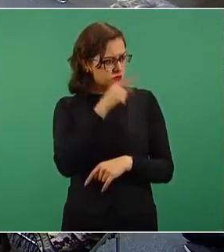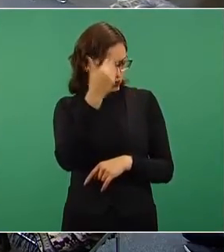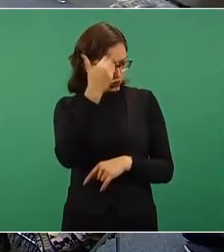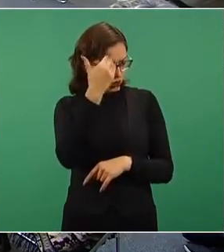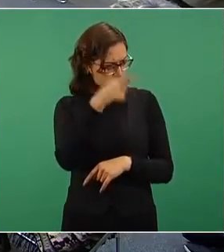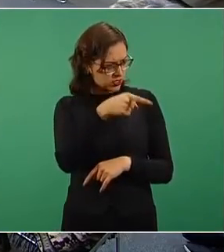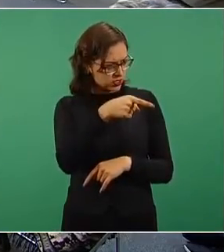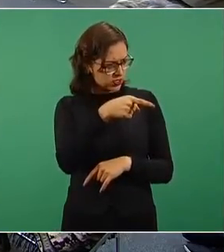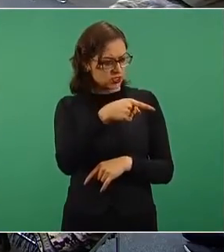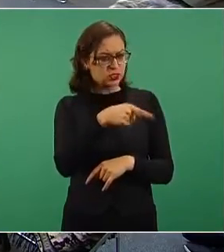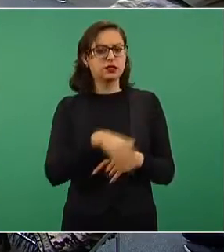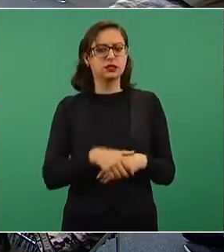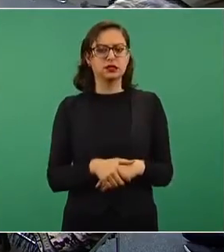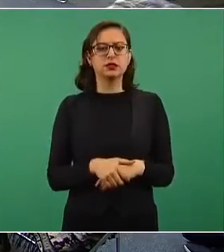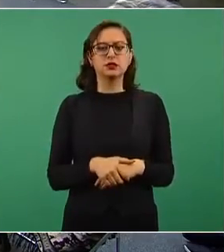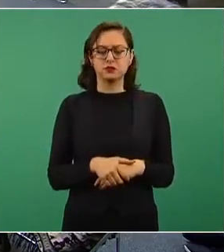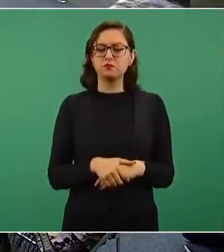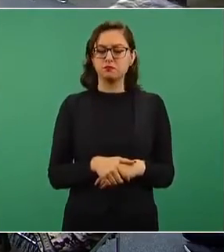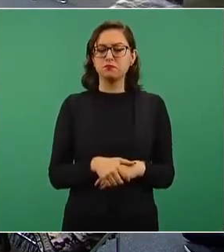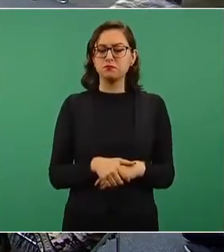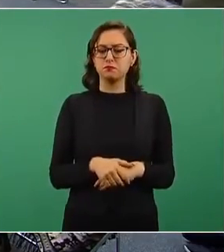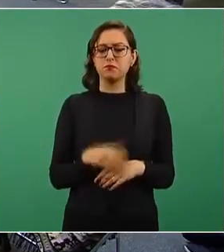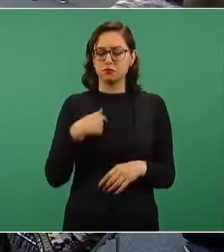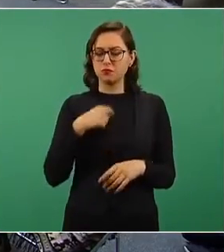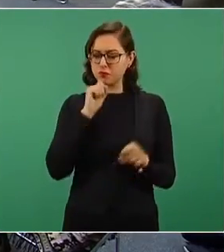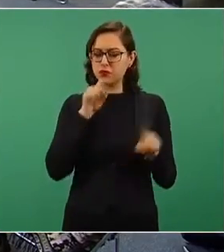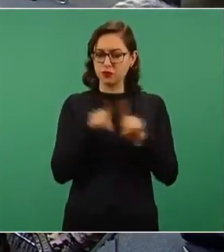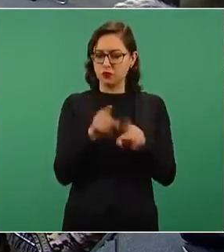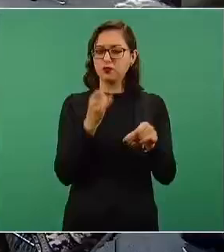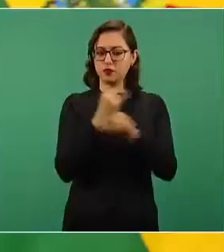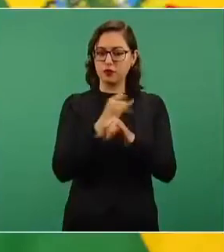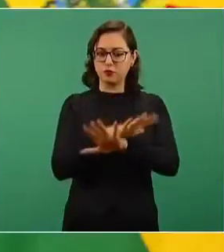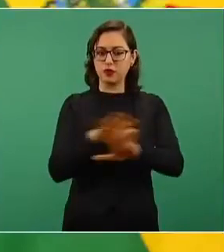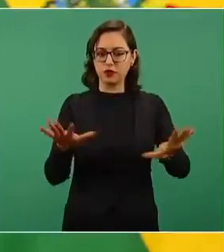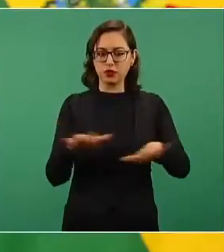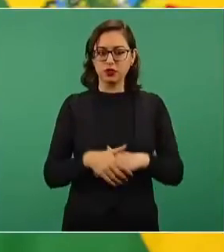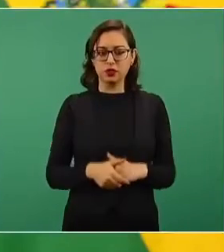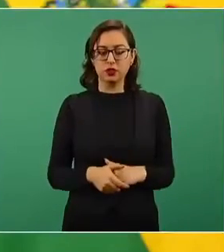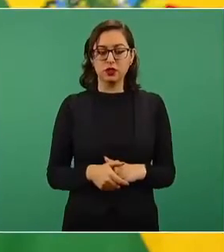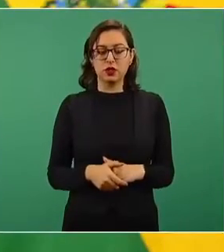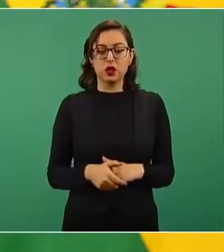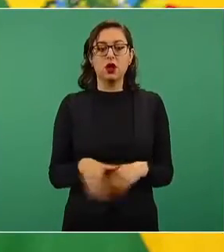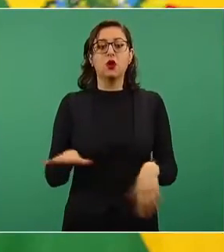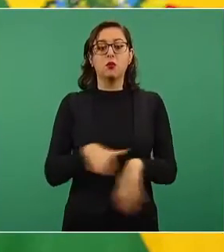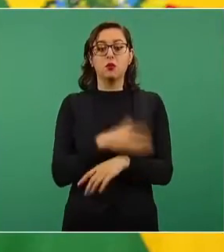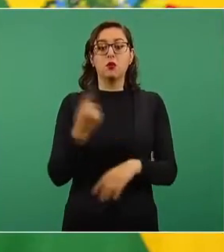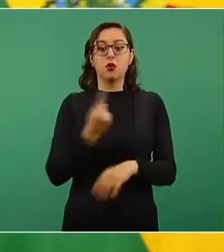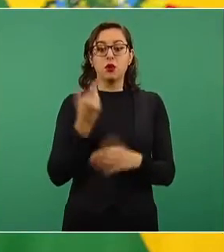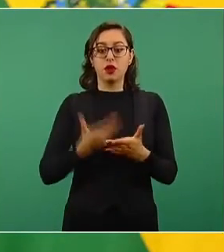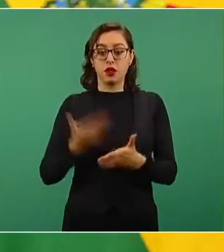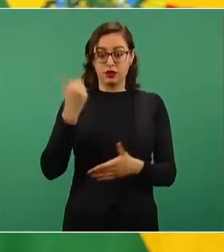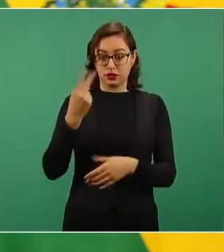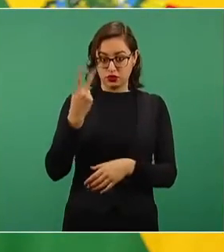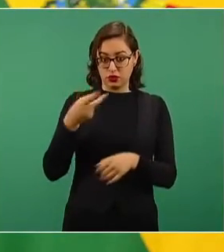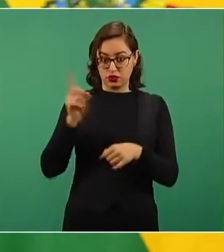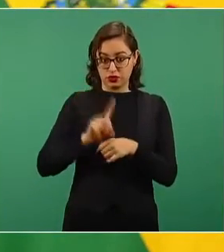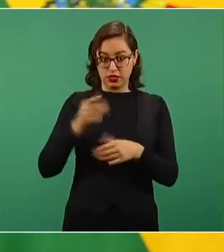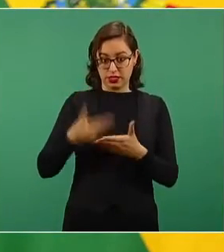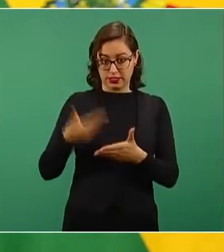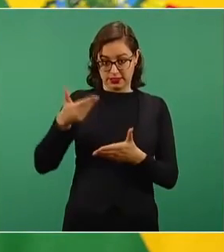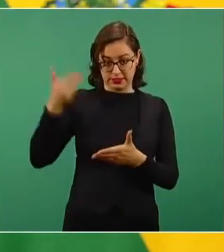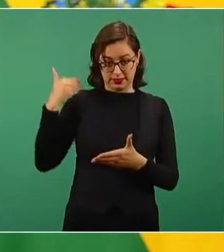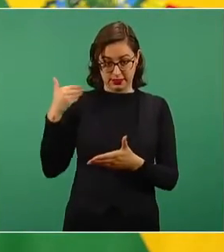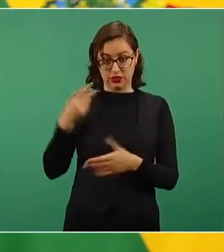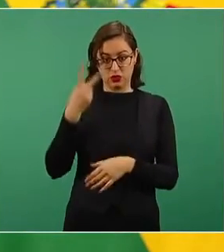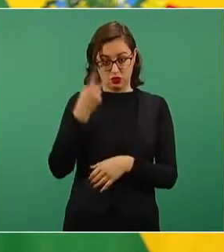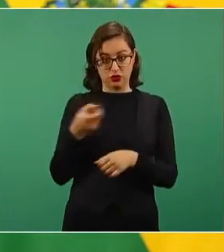Sí. Bueno, vamos a informar sobre eso. Porque el día que estuvimos aquí, hace